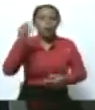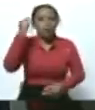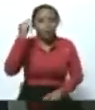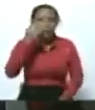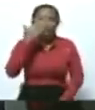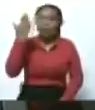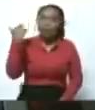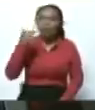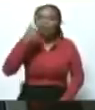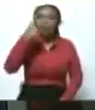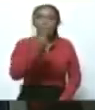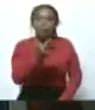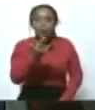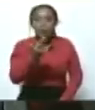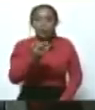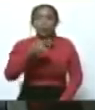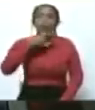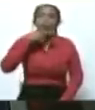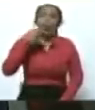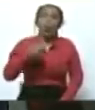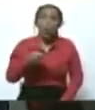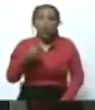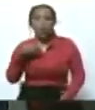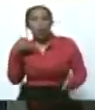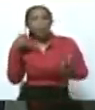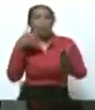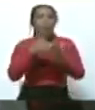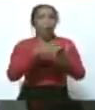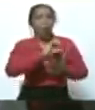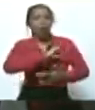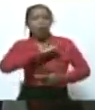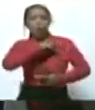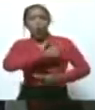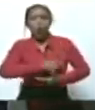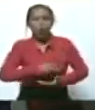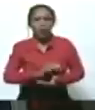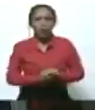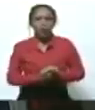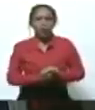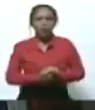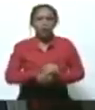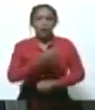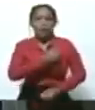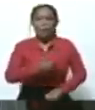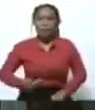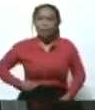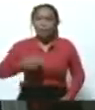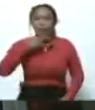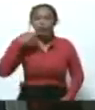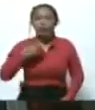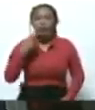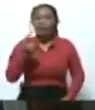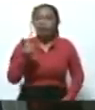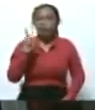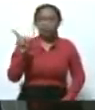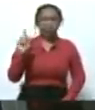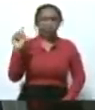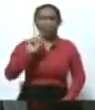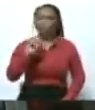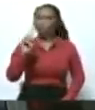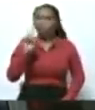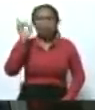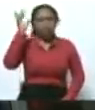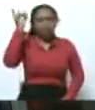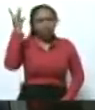diciendo que Rusia va a atacar Ucrania? El presidente Putin ya ha dicho que esto no es así. Una